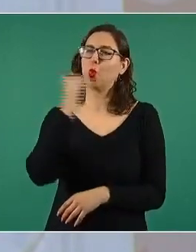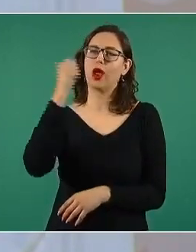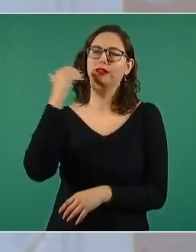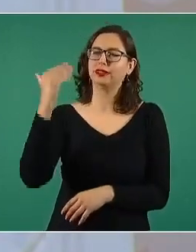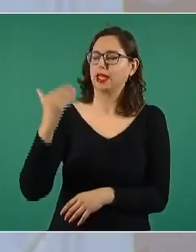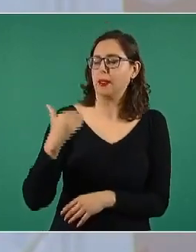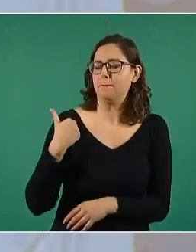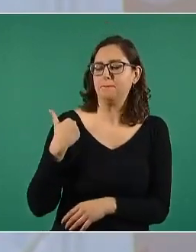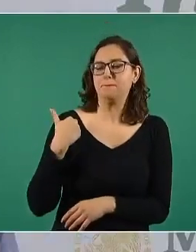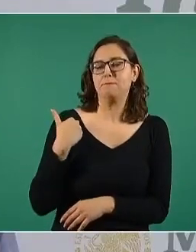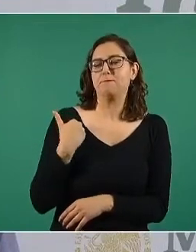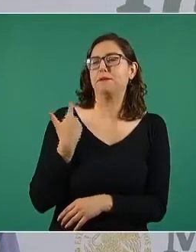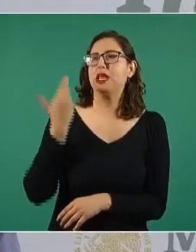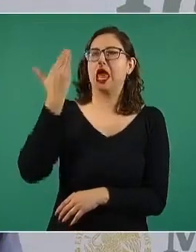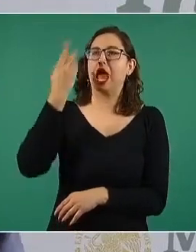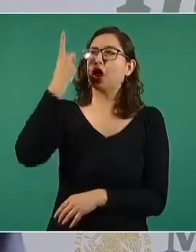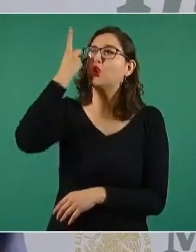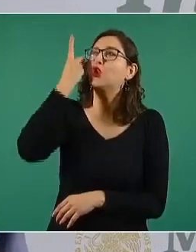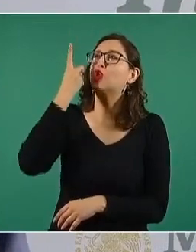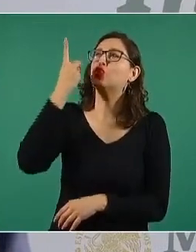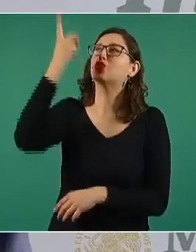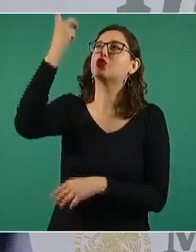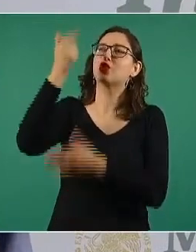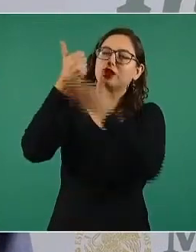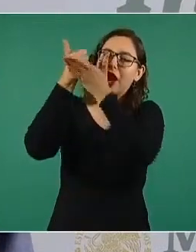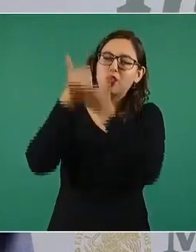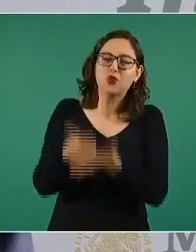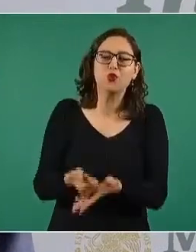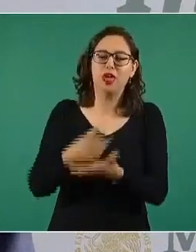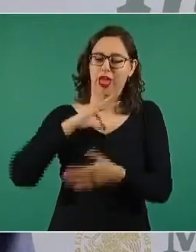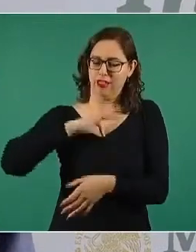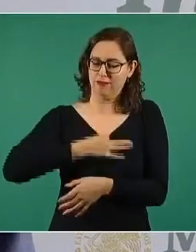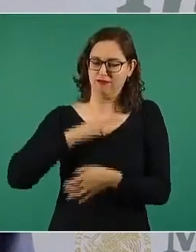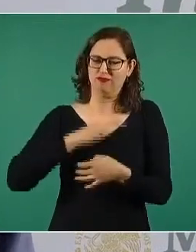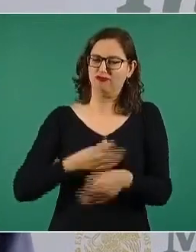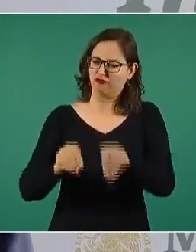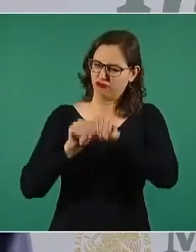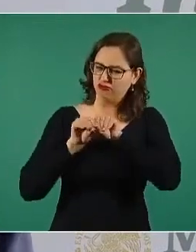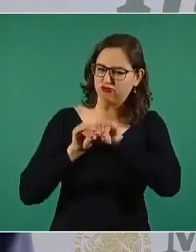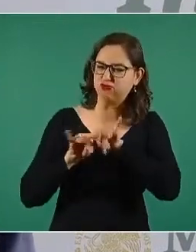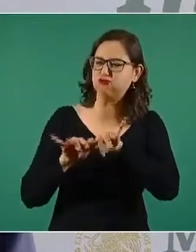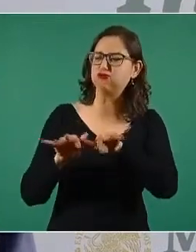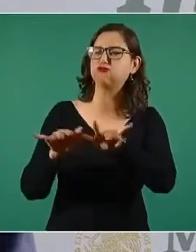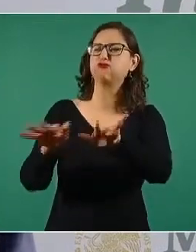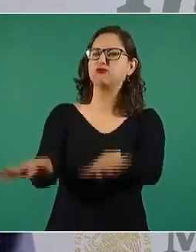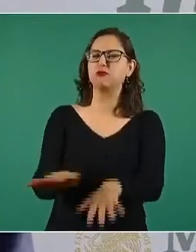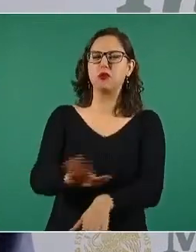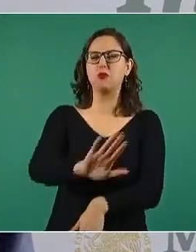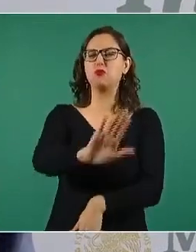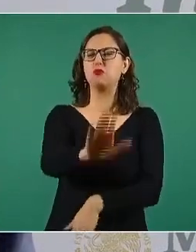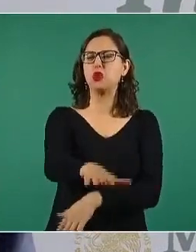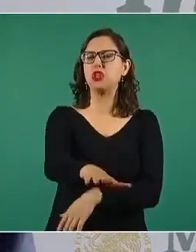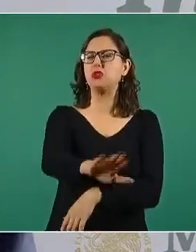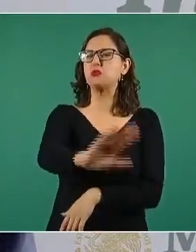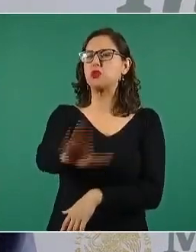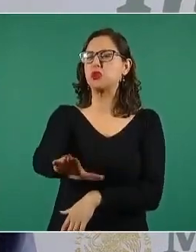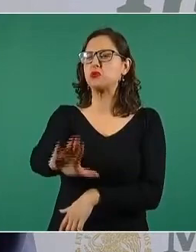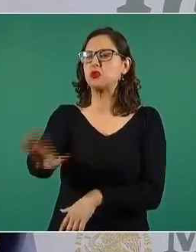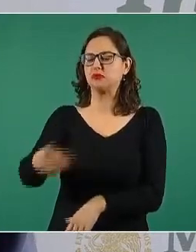milagrosamente nuestro Señor los mató y nos los quitó